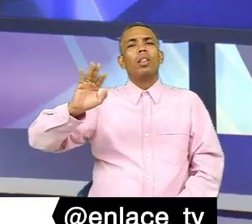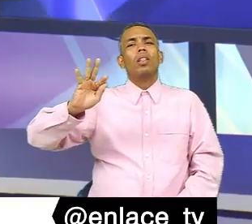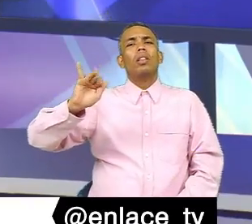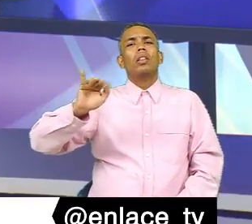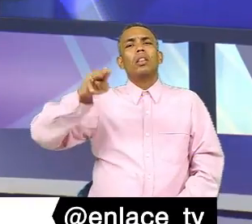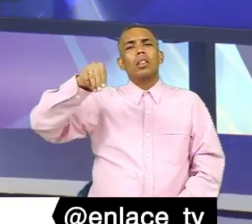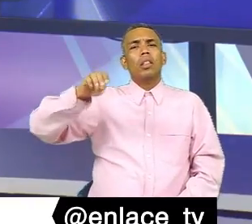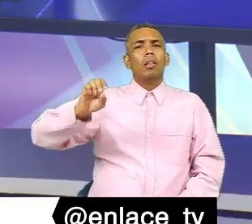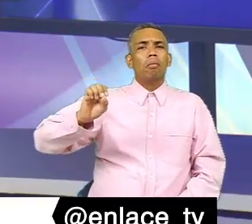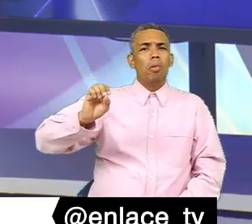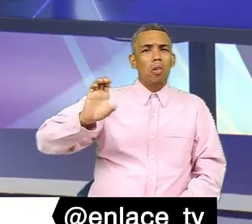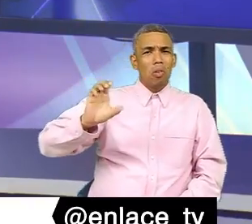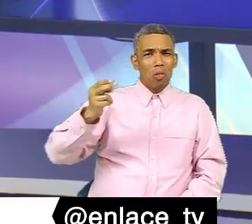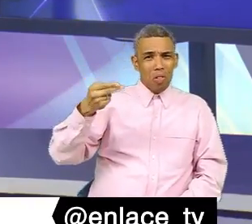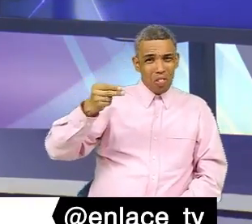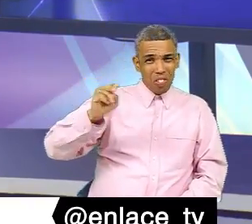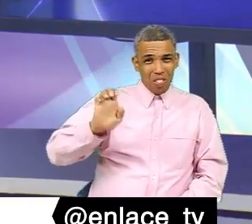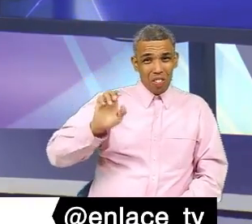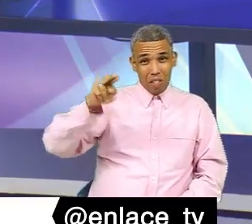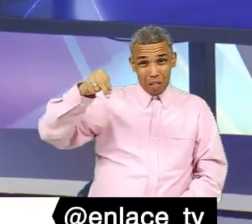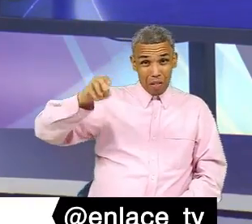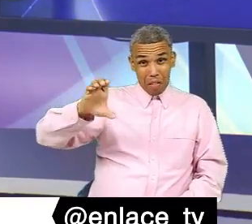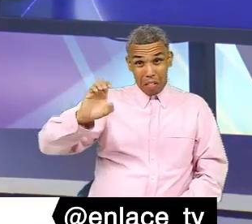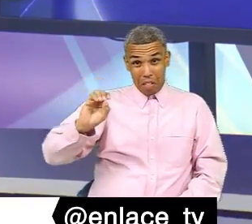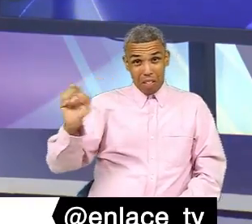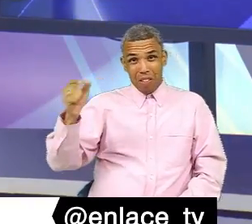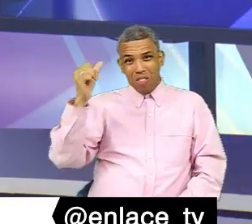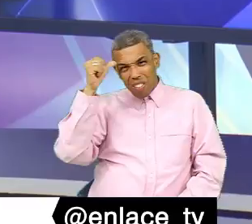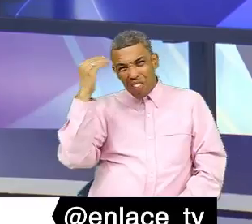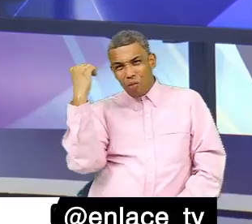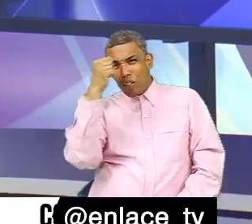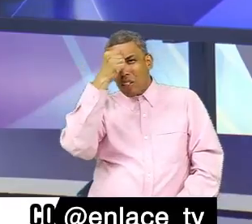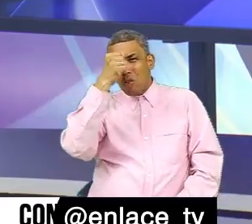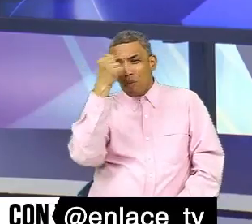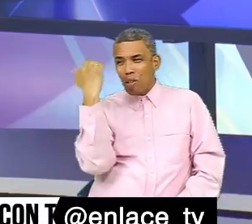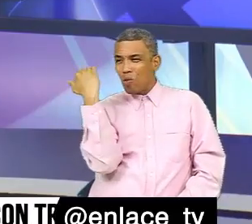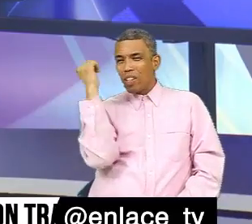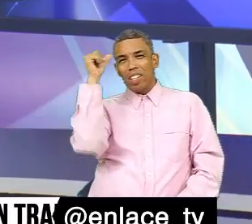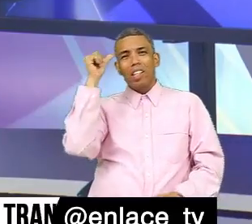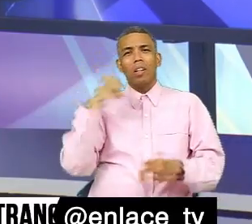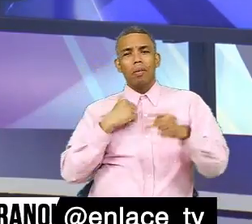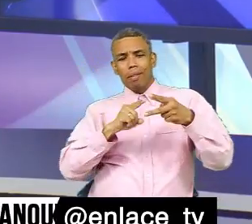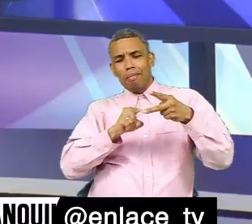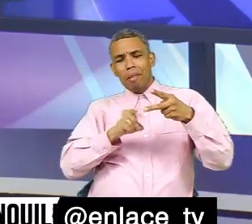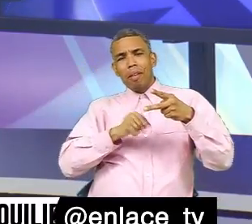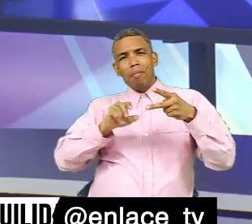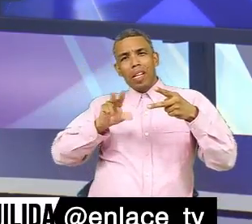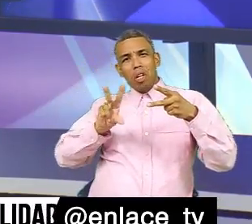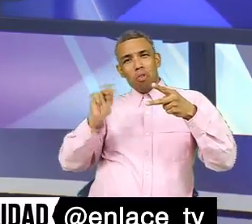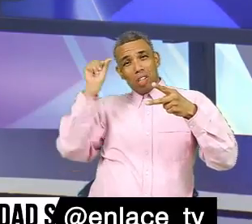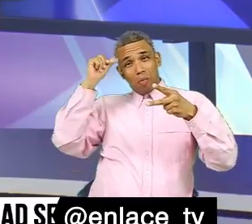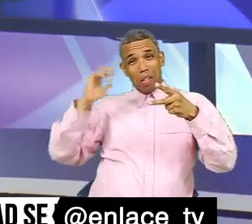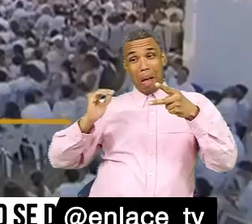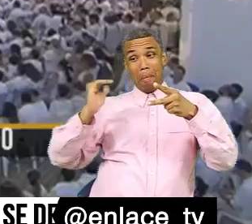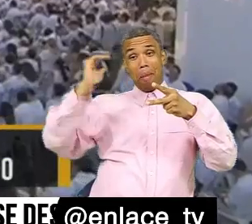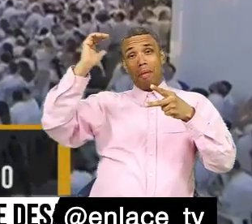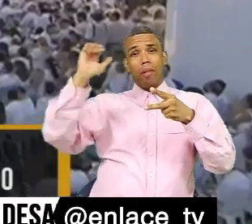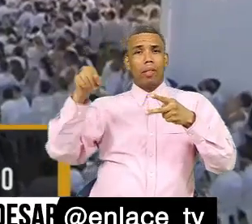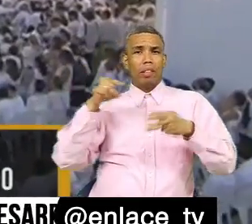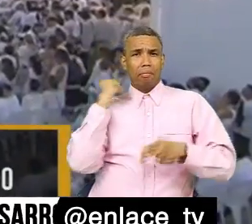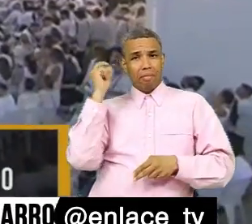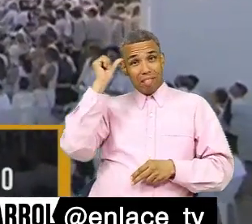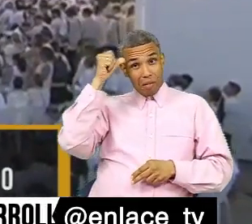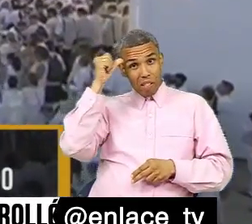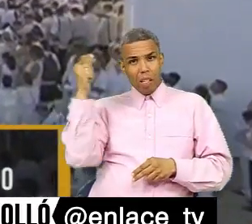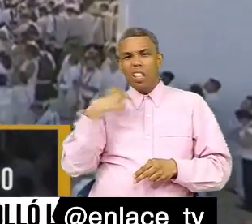pasado domingo en el plebiscito por la paz. Asegura que los acuerdos tienen valor jurídico a la luz de la Corte Constitucional. Las FARC, a través